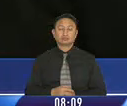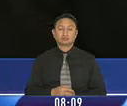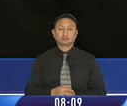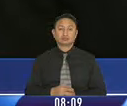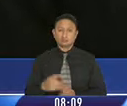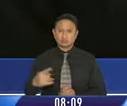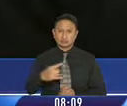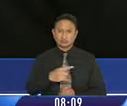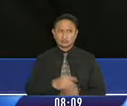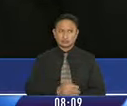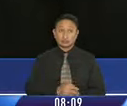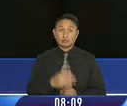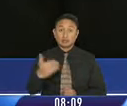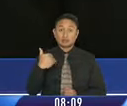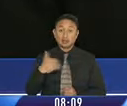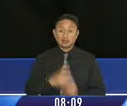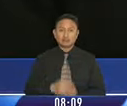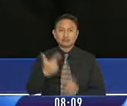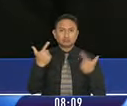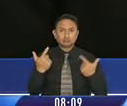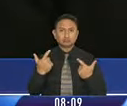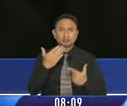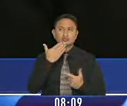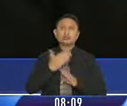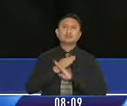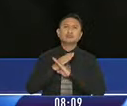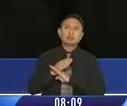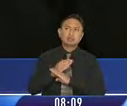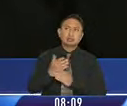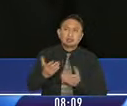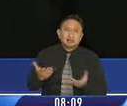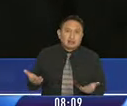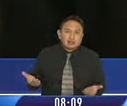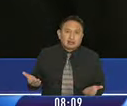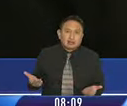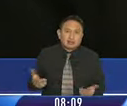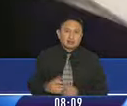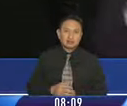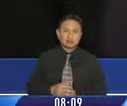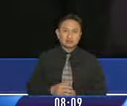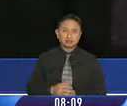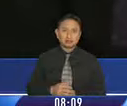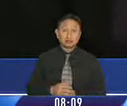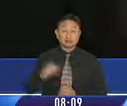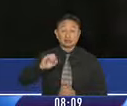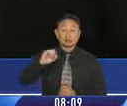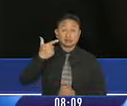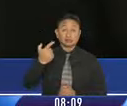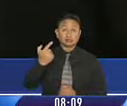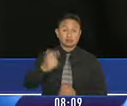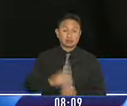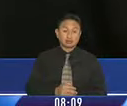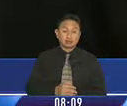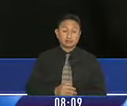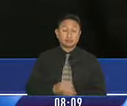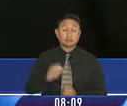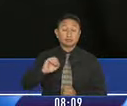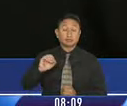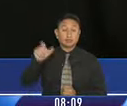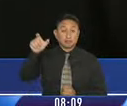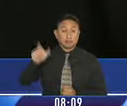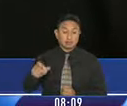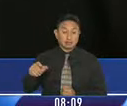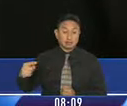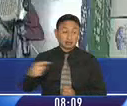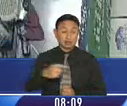Imagínese con armas, ¿cómo usted se puede defender? Con todos. Armas de fuego. Armas de fuego, gracias a Dios no les